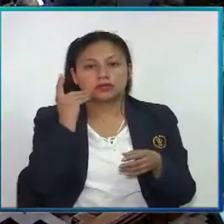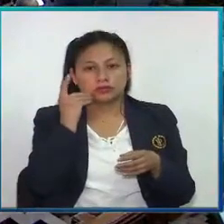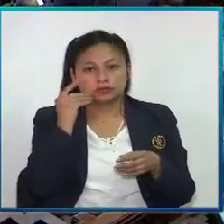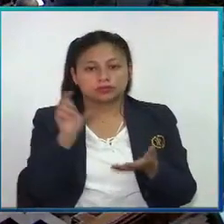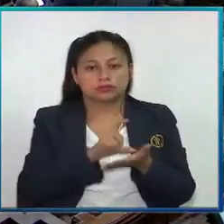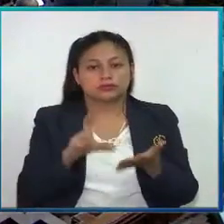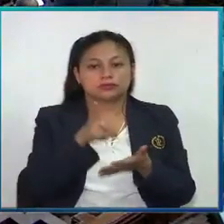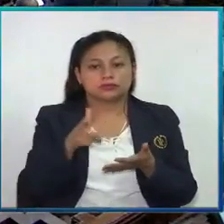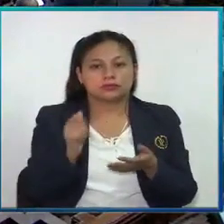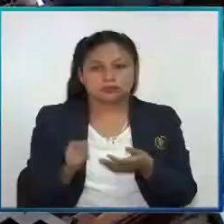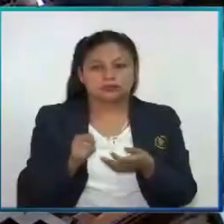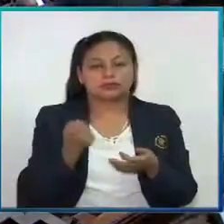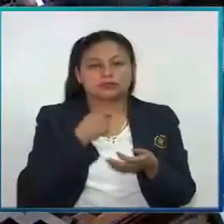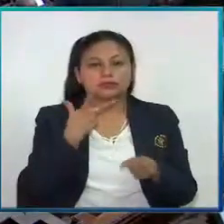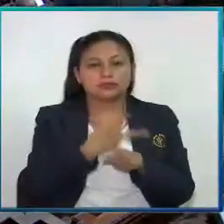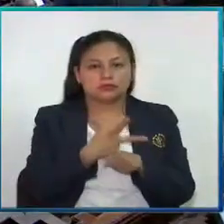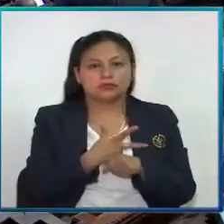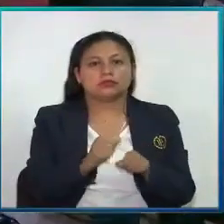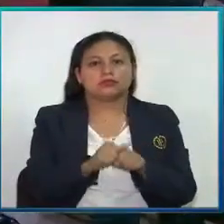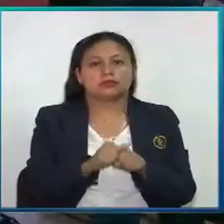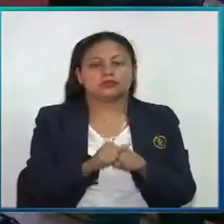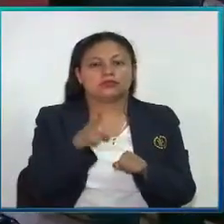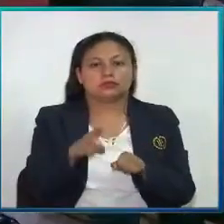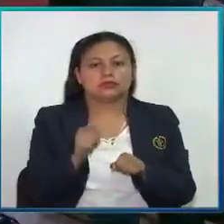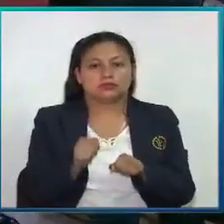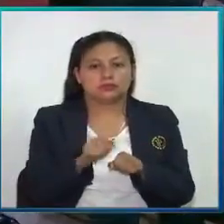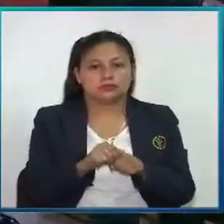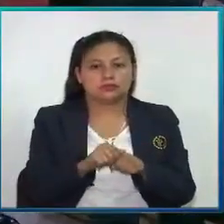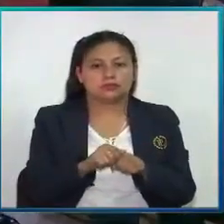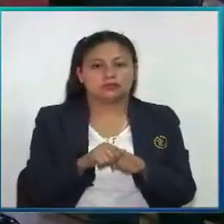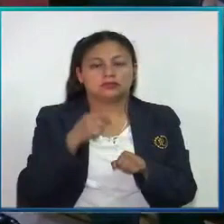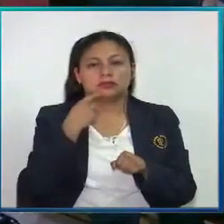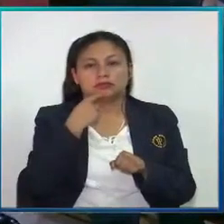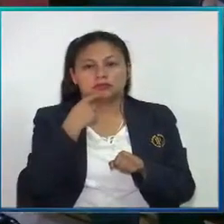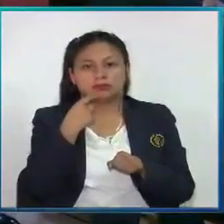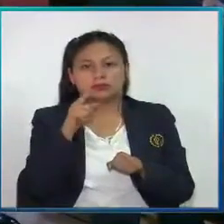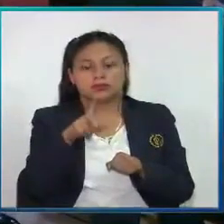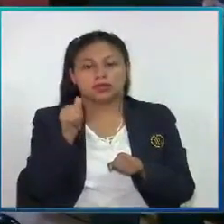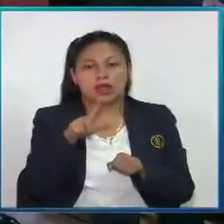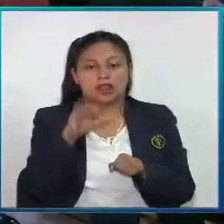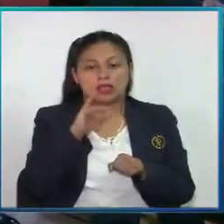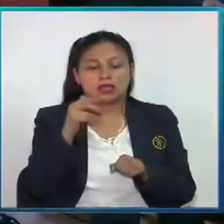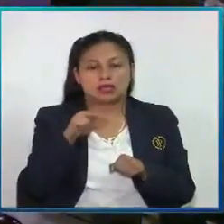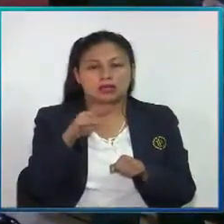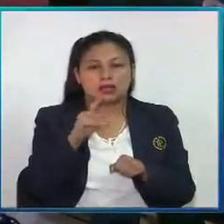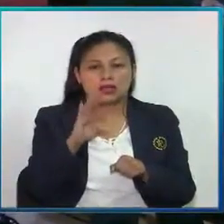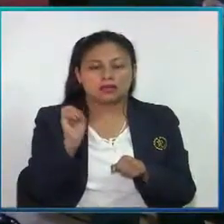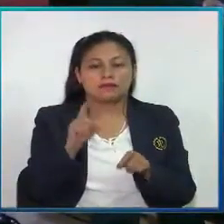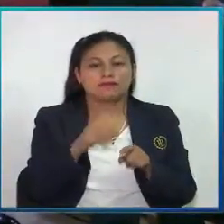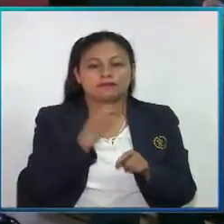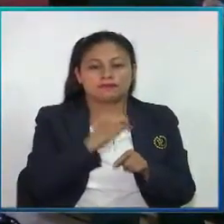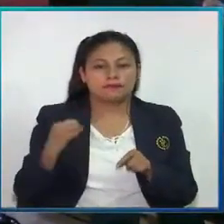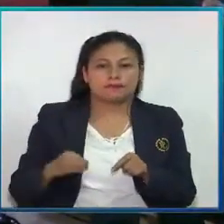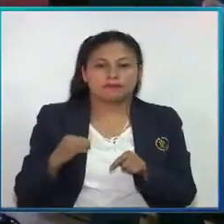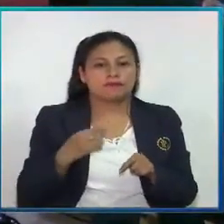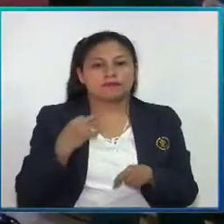del Colegio de Abogados y Notarios de Guatemala, licenciado Esvin Alejandro Racancoj Ulín, presidente